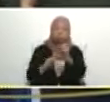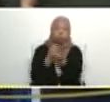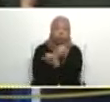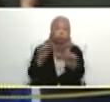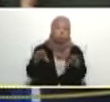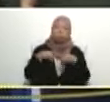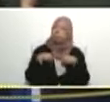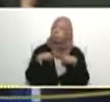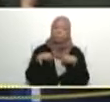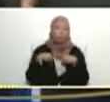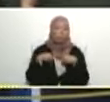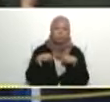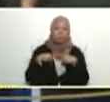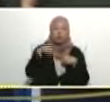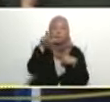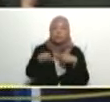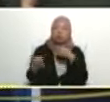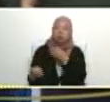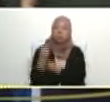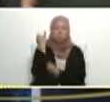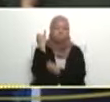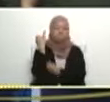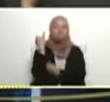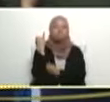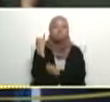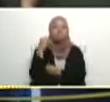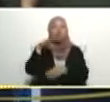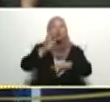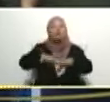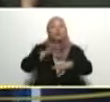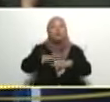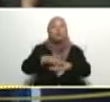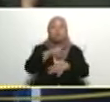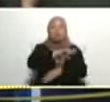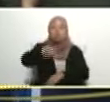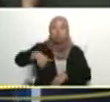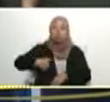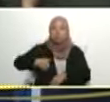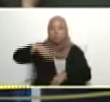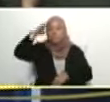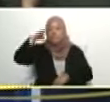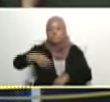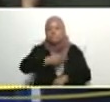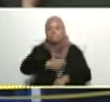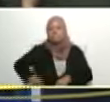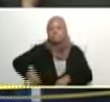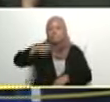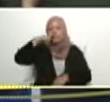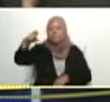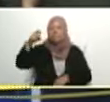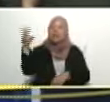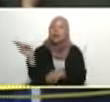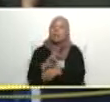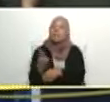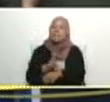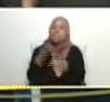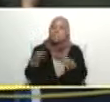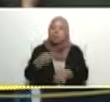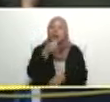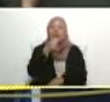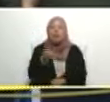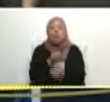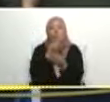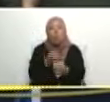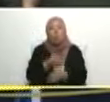los inescrupulosos traidores, por lo que hemos solicitado a nuestro comandante en jefe su inmediata degradación